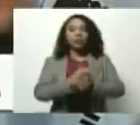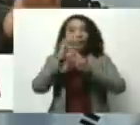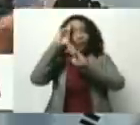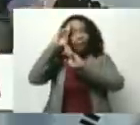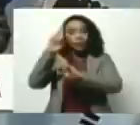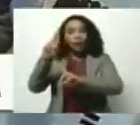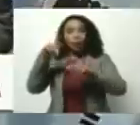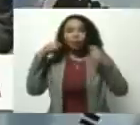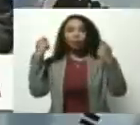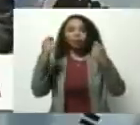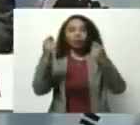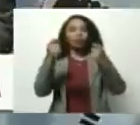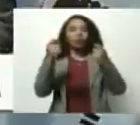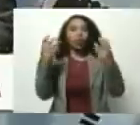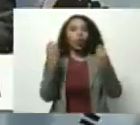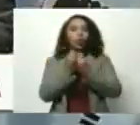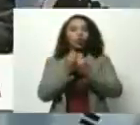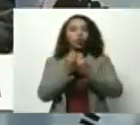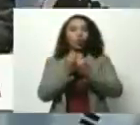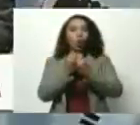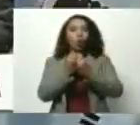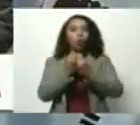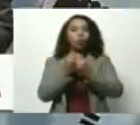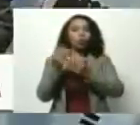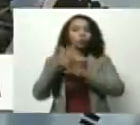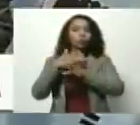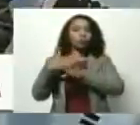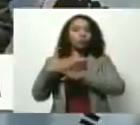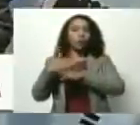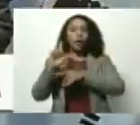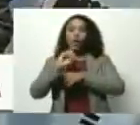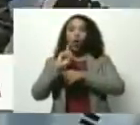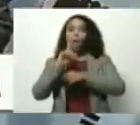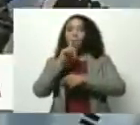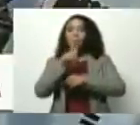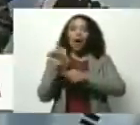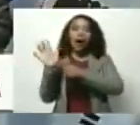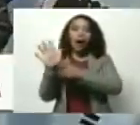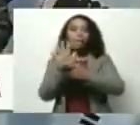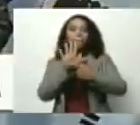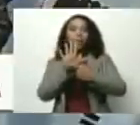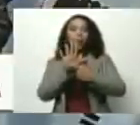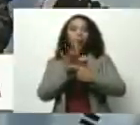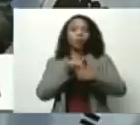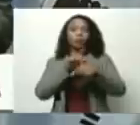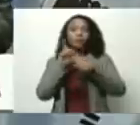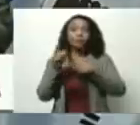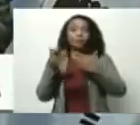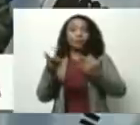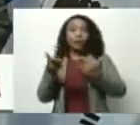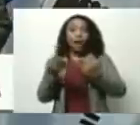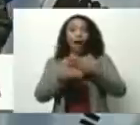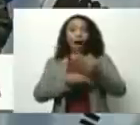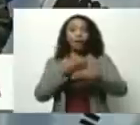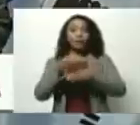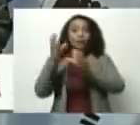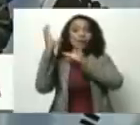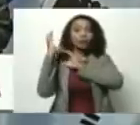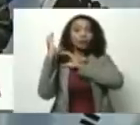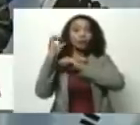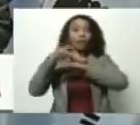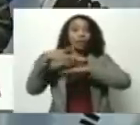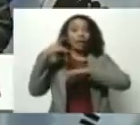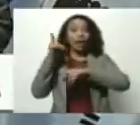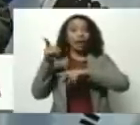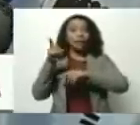respetarla, promoverla con sus compañeros y no ser el mal ejemplo de estar teniendo un cargo tan delicado